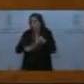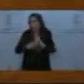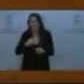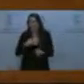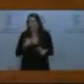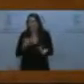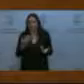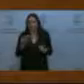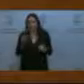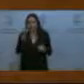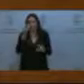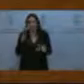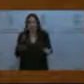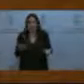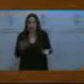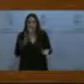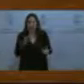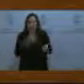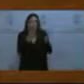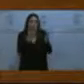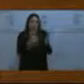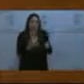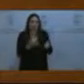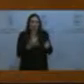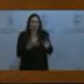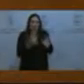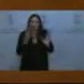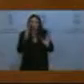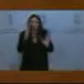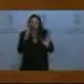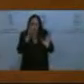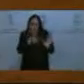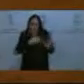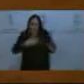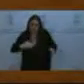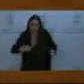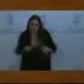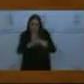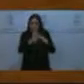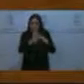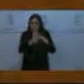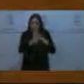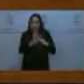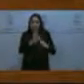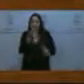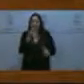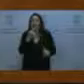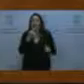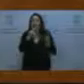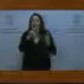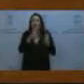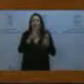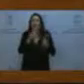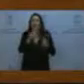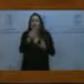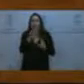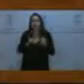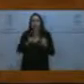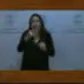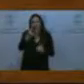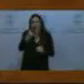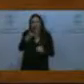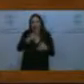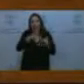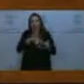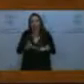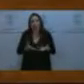absurdo. Si a lo que usted, que yo creo que a lo que usted se quería referir es al tema del superávit, en la